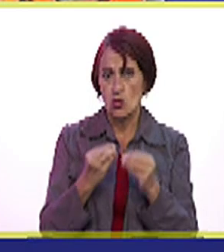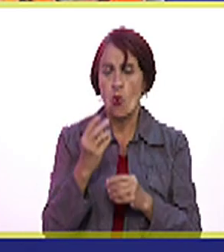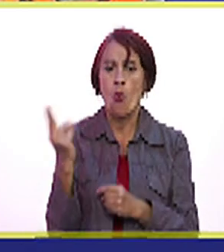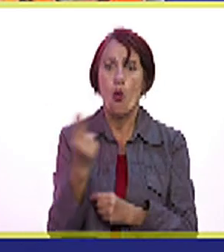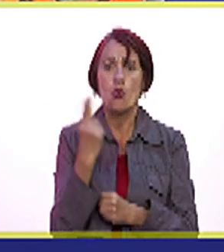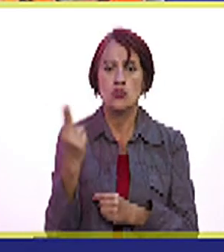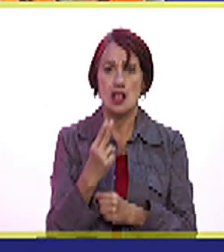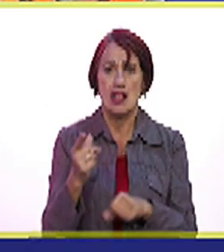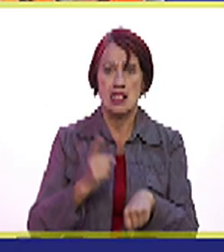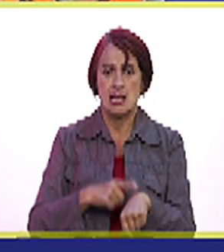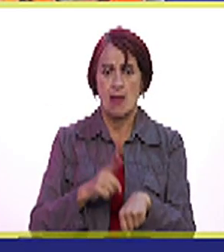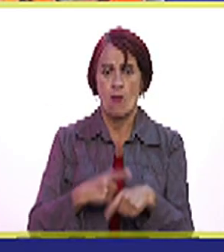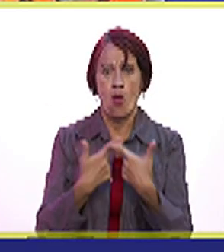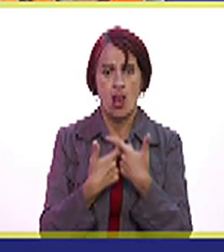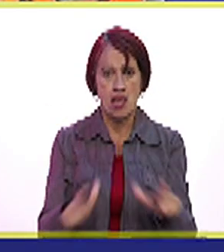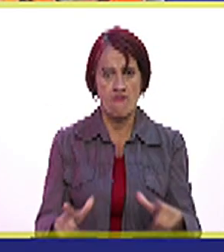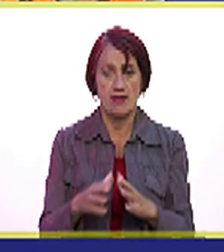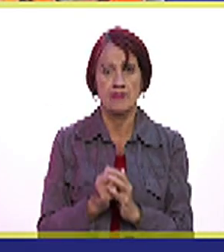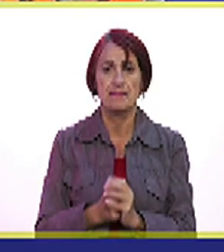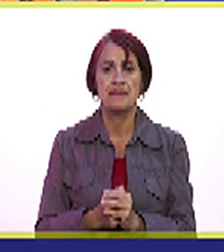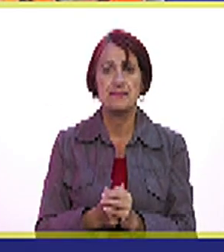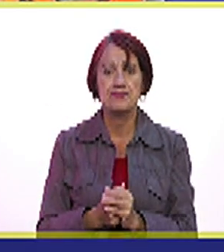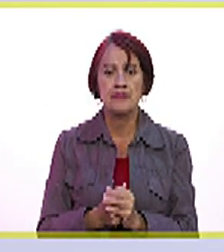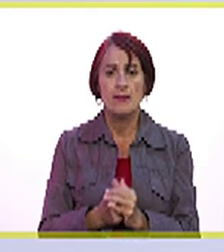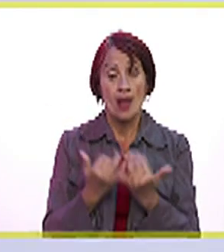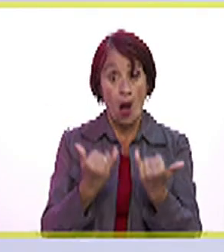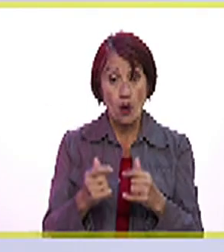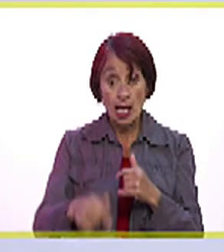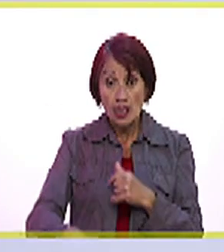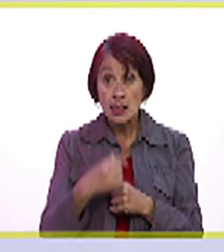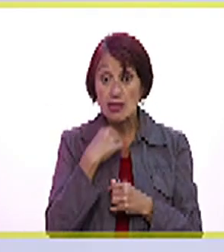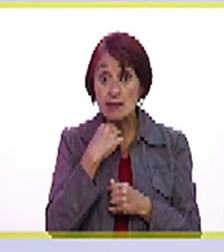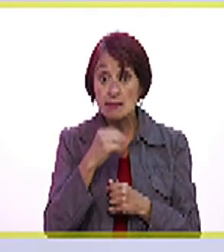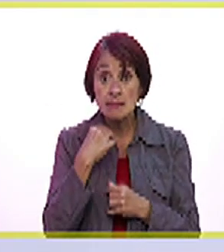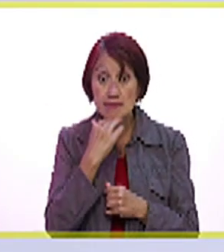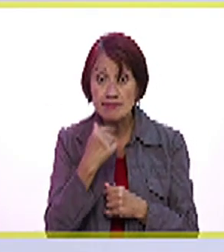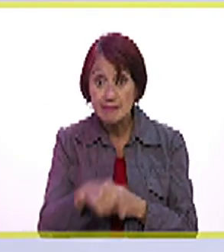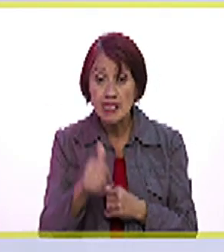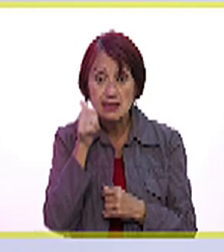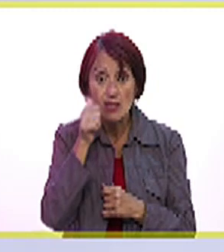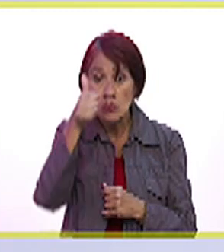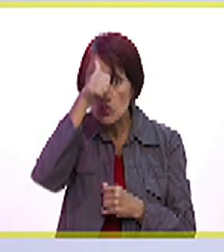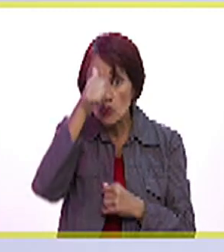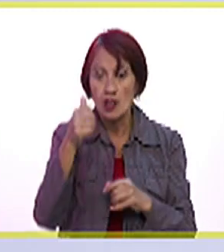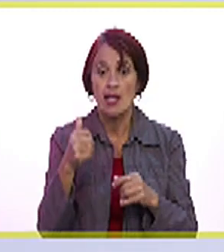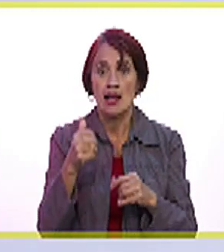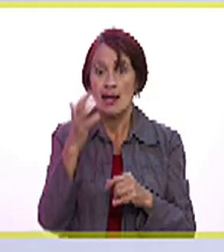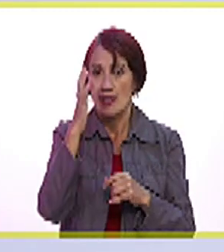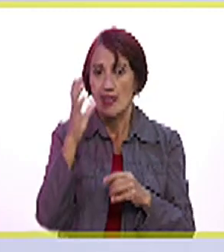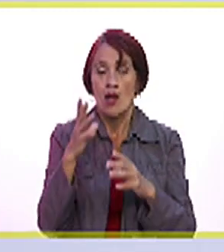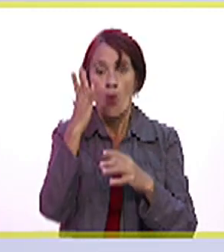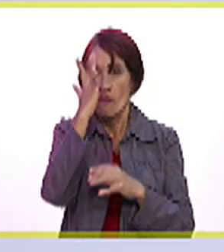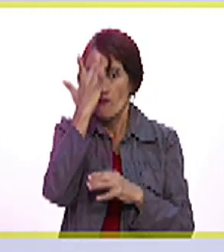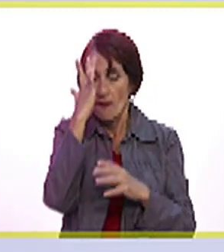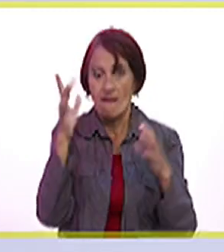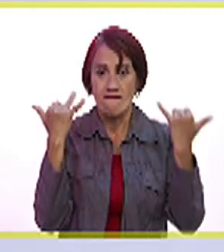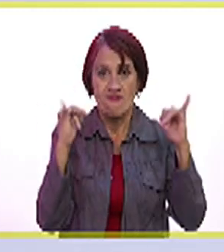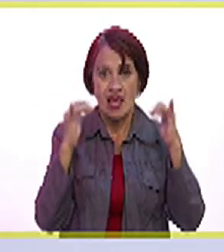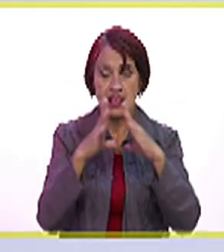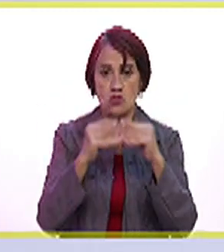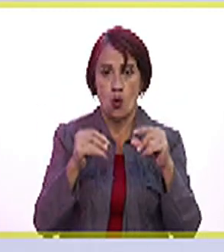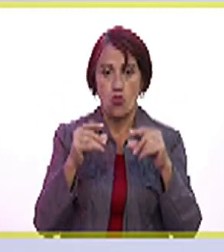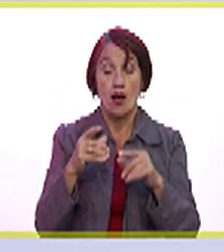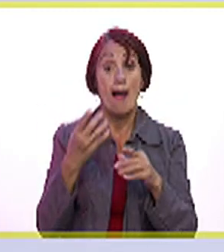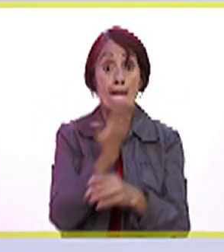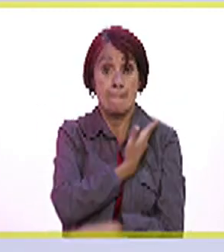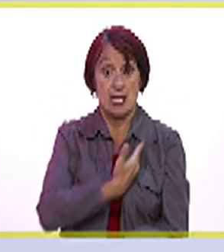tiempo libre. Ya a partir de este fin de semana nosotros vamos a tener fiestas carnestolengas. Ya el